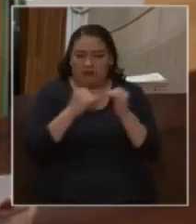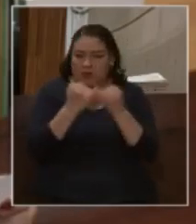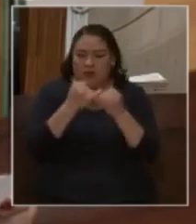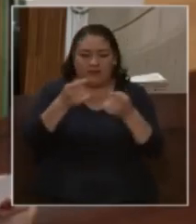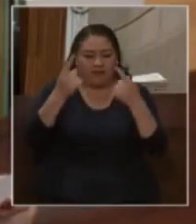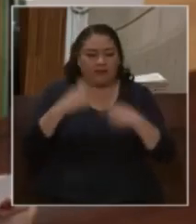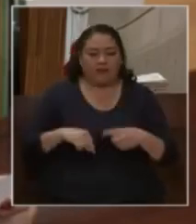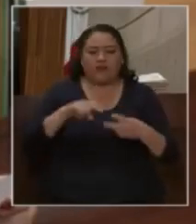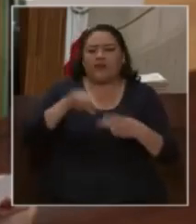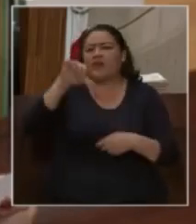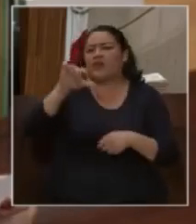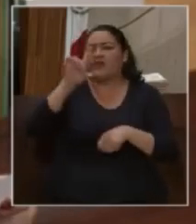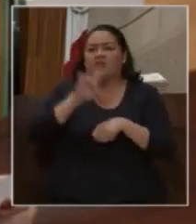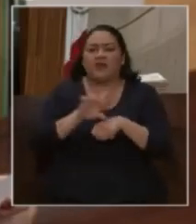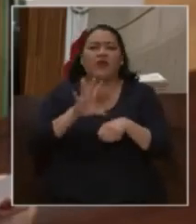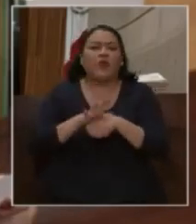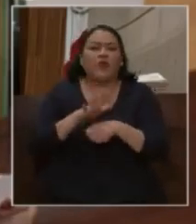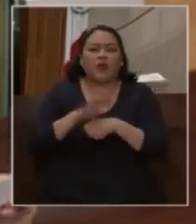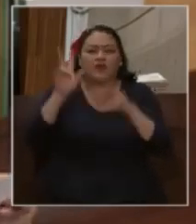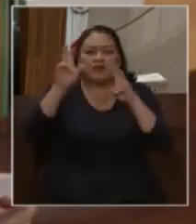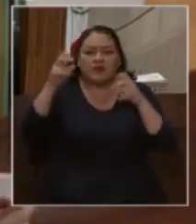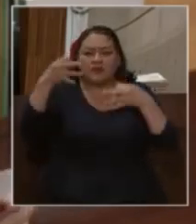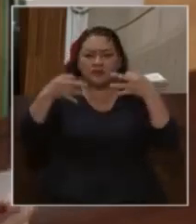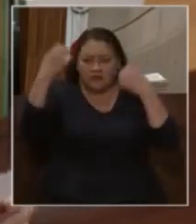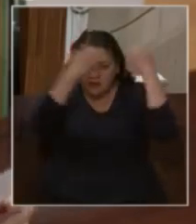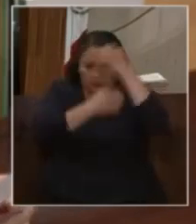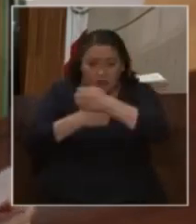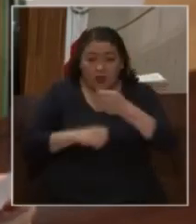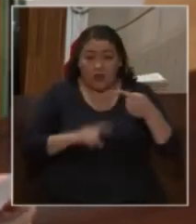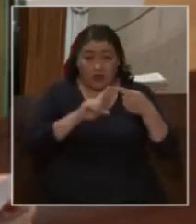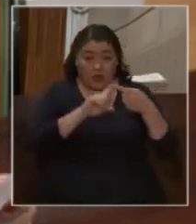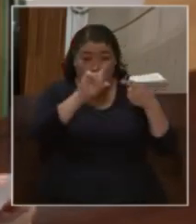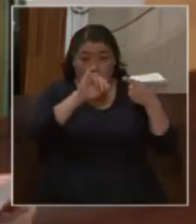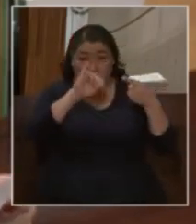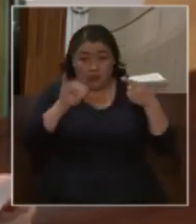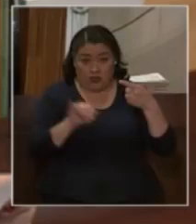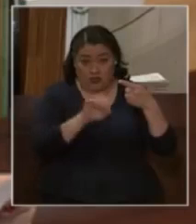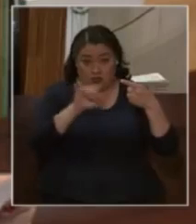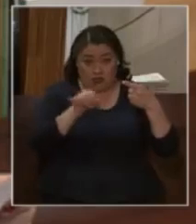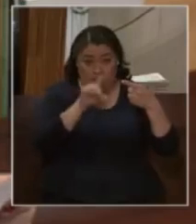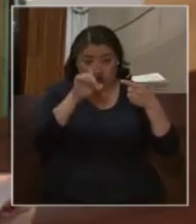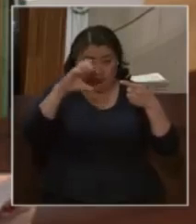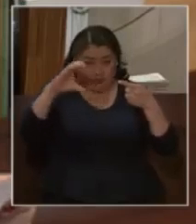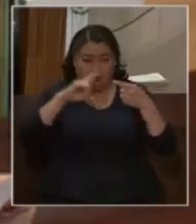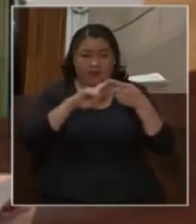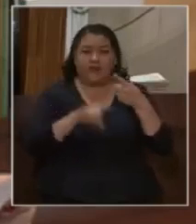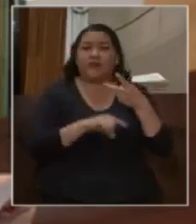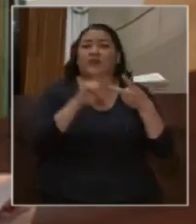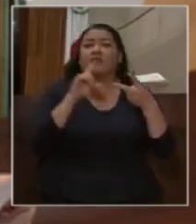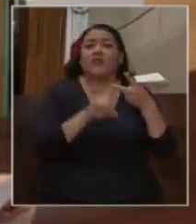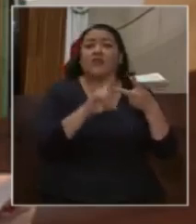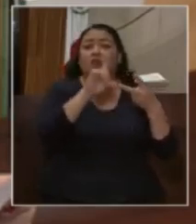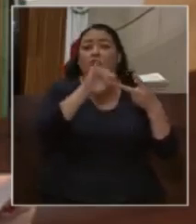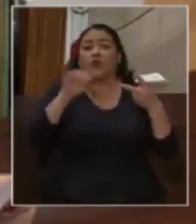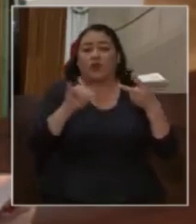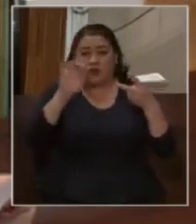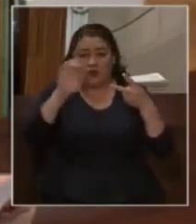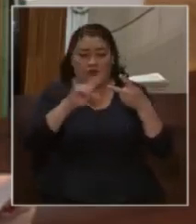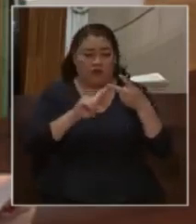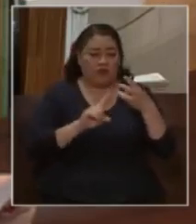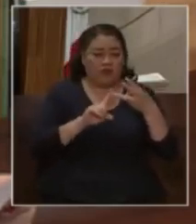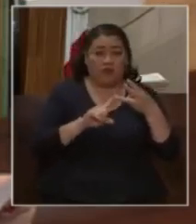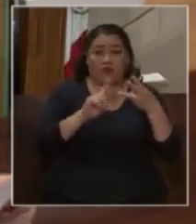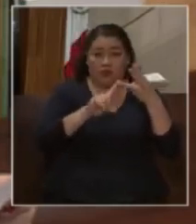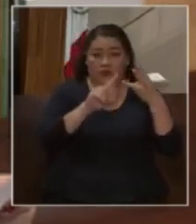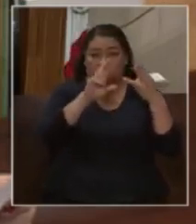Los asuntos a analizar y resolver en esta sesión pública son un juicio para la protección de los derechos político-electorales del ciudadano, un juicio electoral,